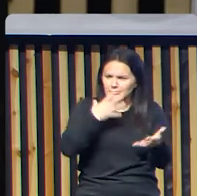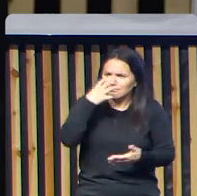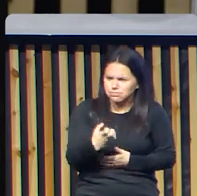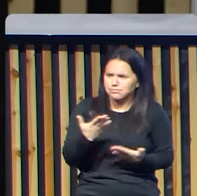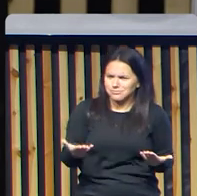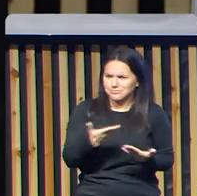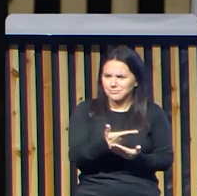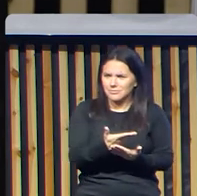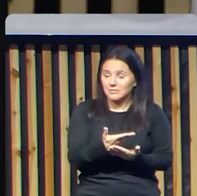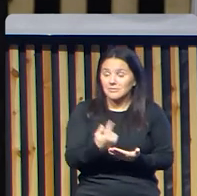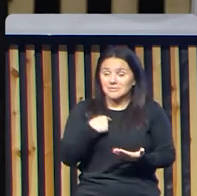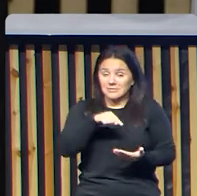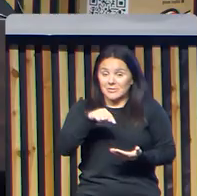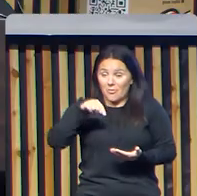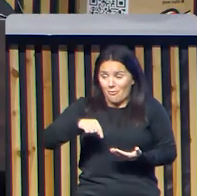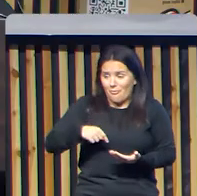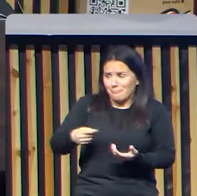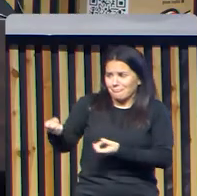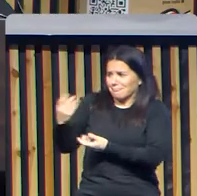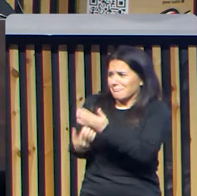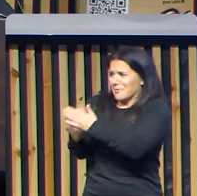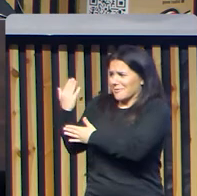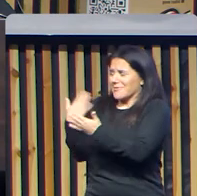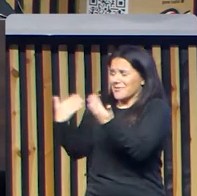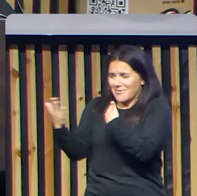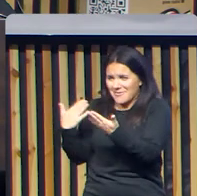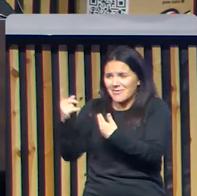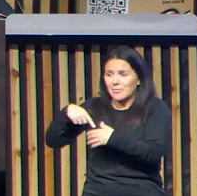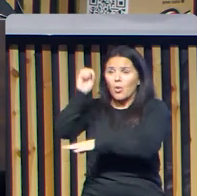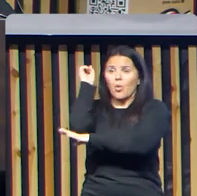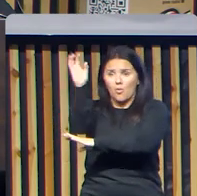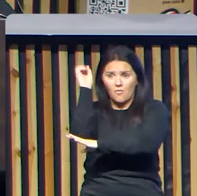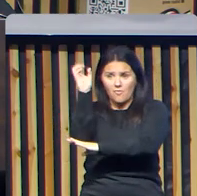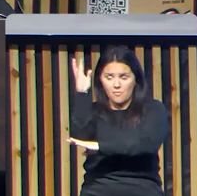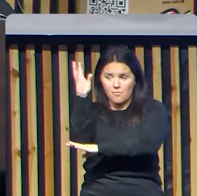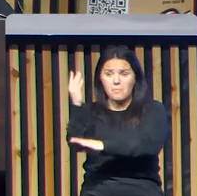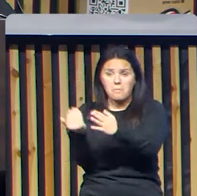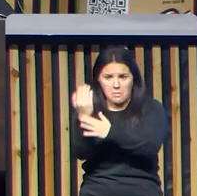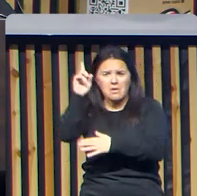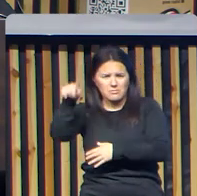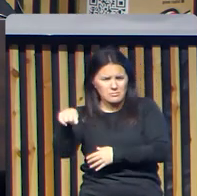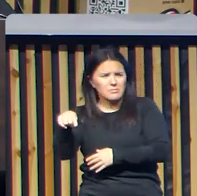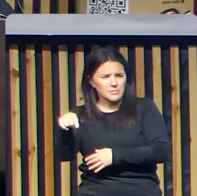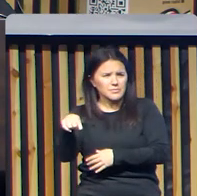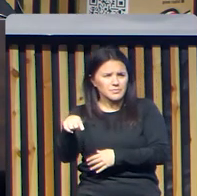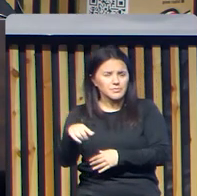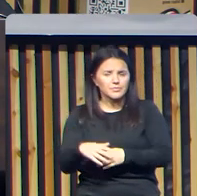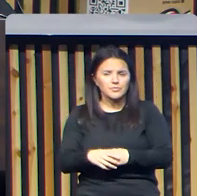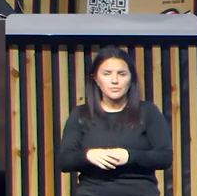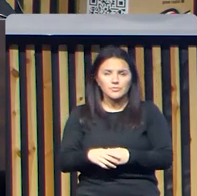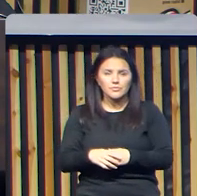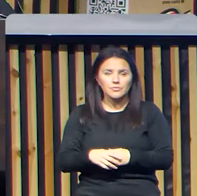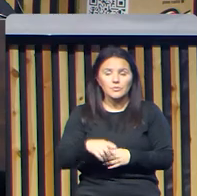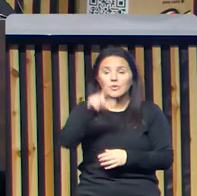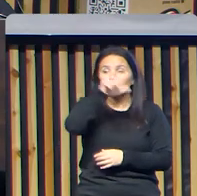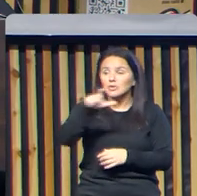esta sensación lo que comentaba hoy esta mañana en una conferencia que hemos tenido también en con